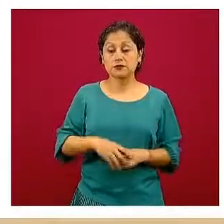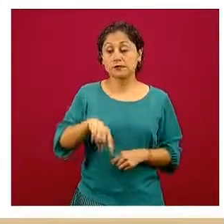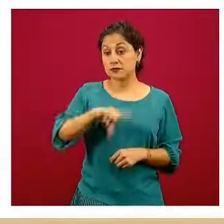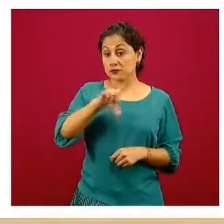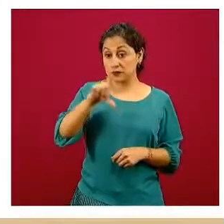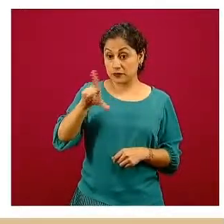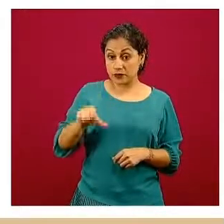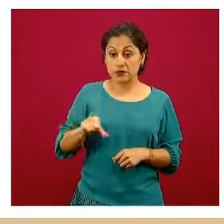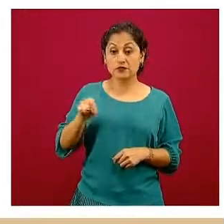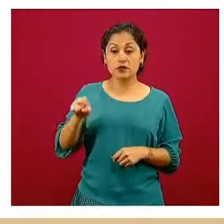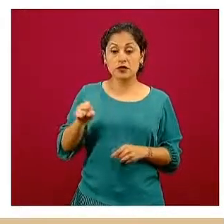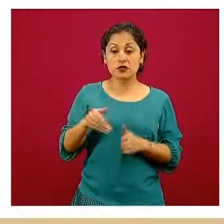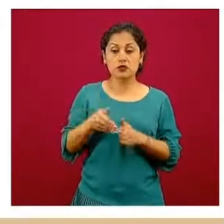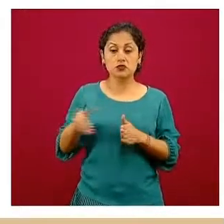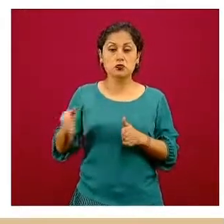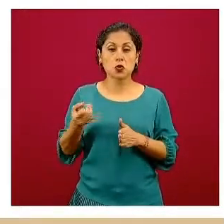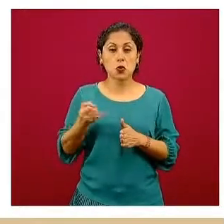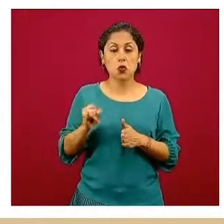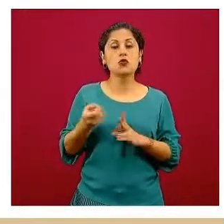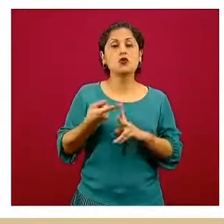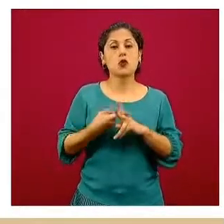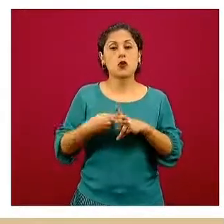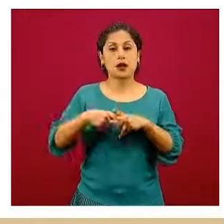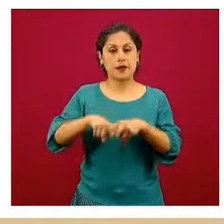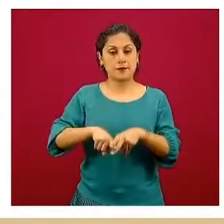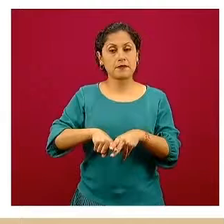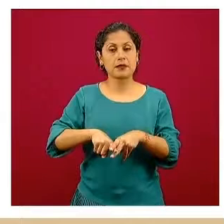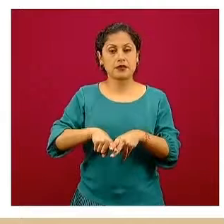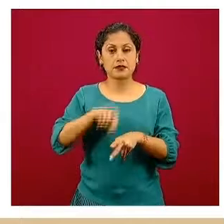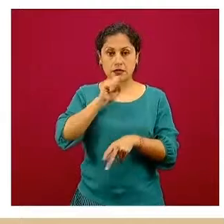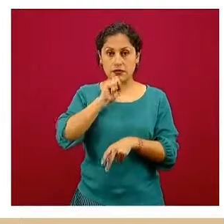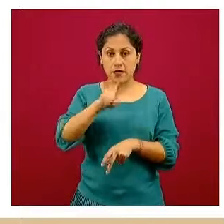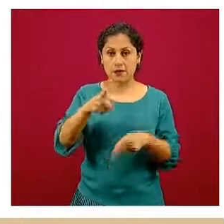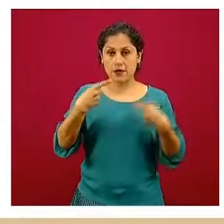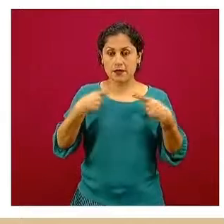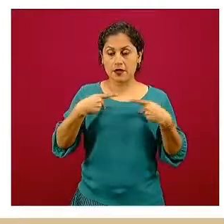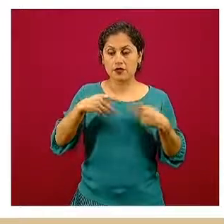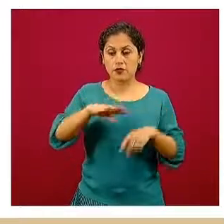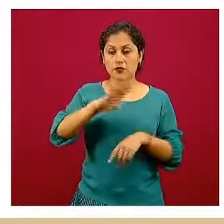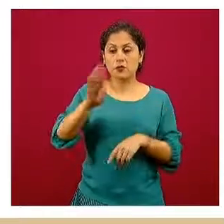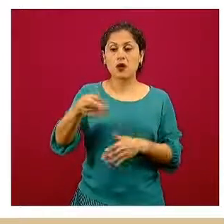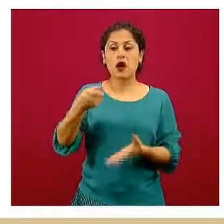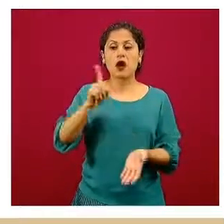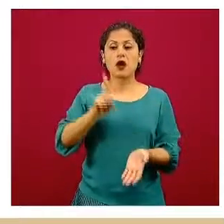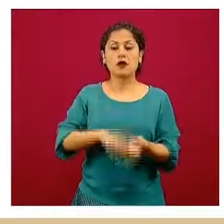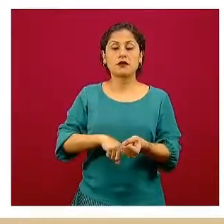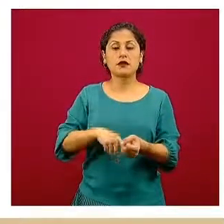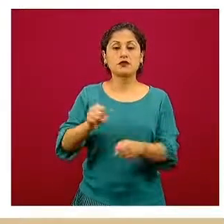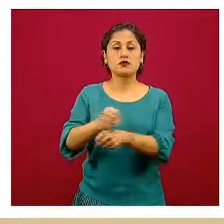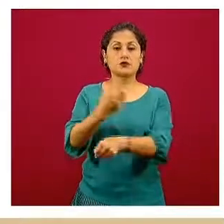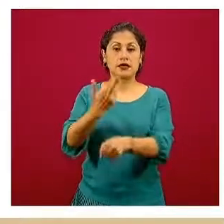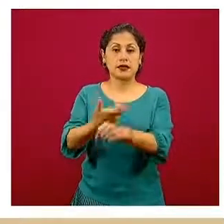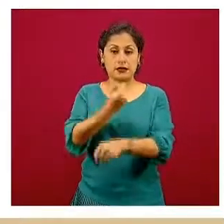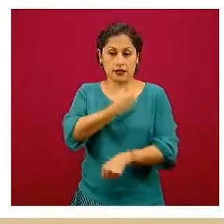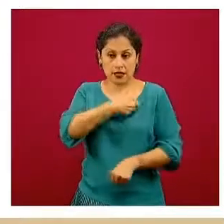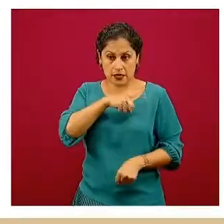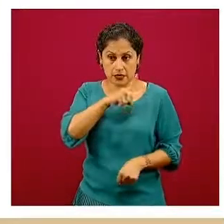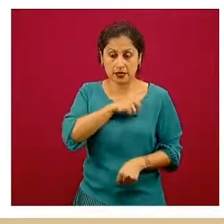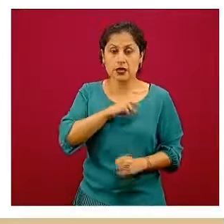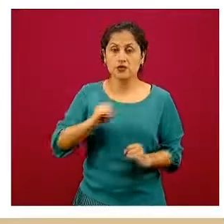ahí precisamente en la última semana es donde empieza a aparecer defunciones de la Secretaría y de